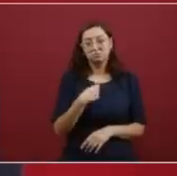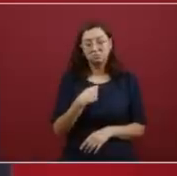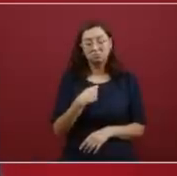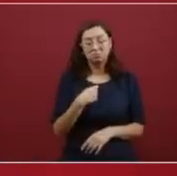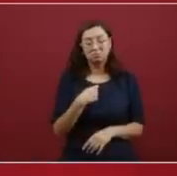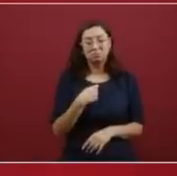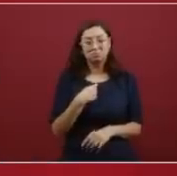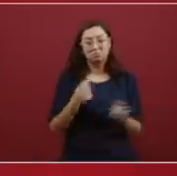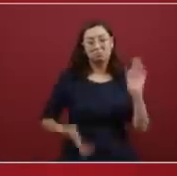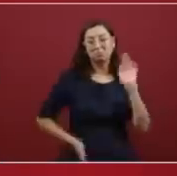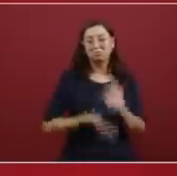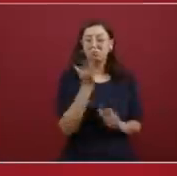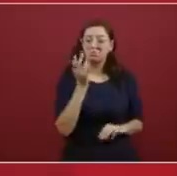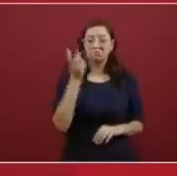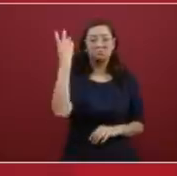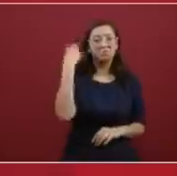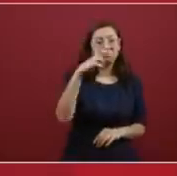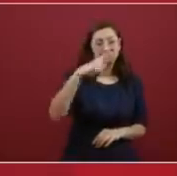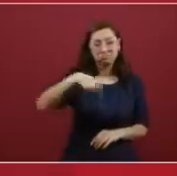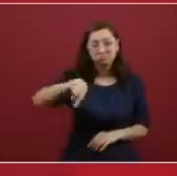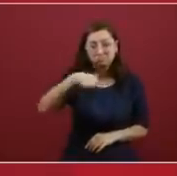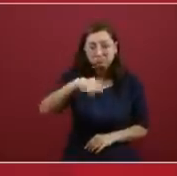sin sentido.